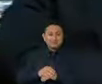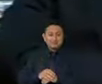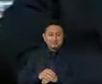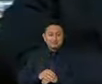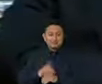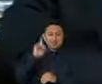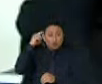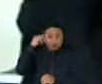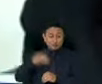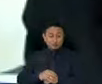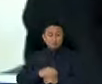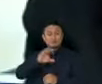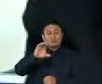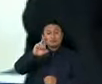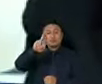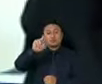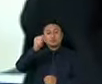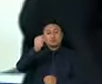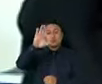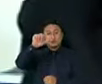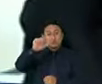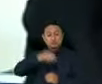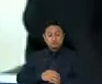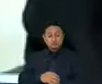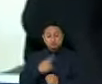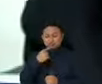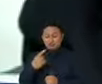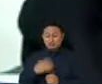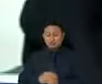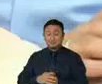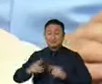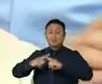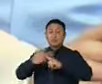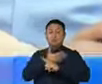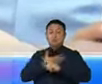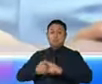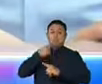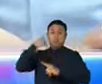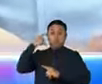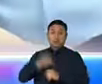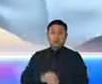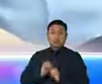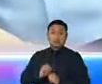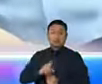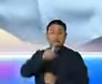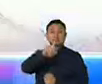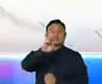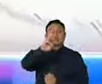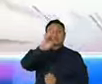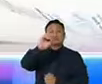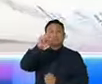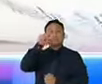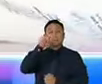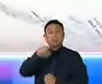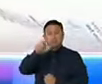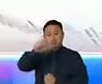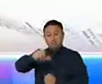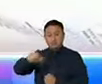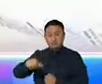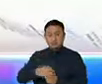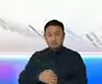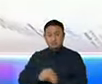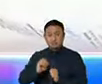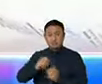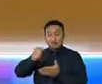Santiago Cuesta, anunció que el régimen del expresidente Rafael Correa dejó más de 160.000 personas ilegalmente contratadas en la